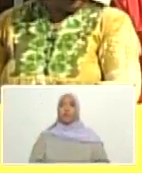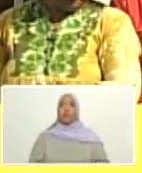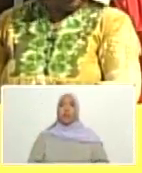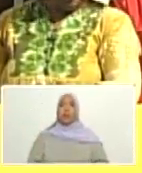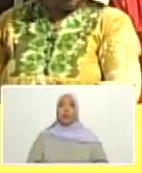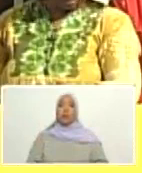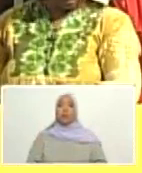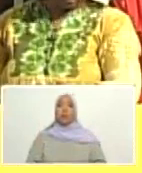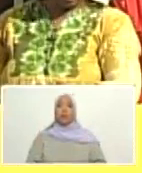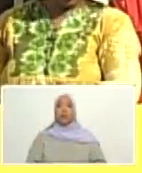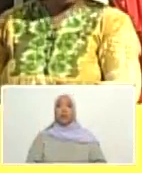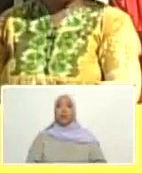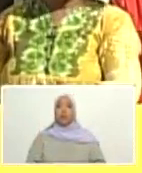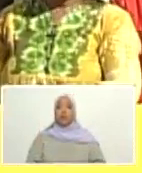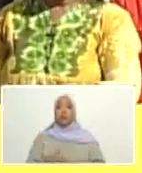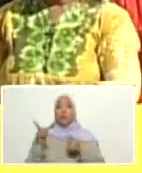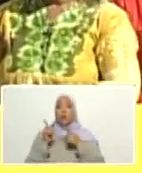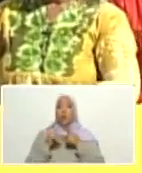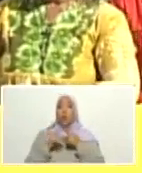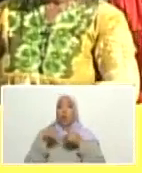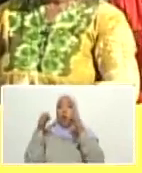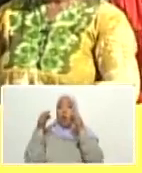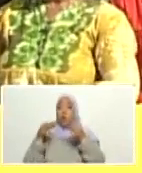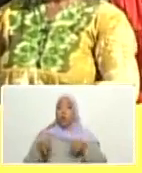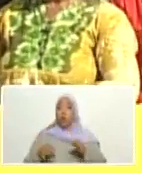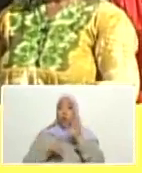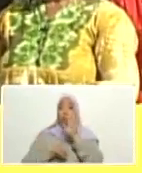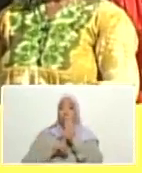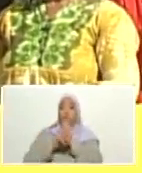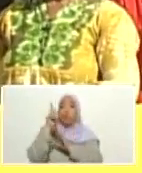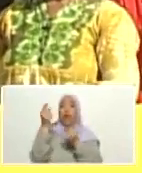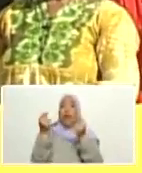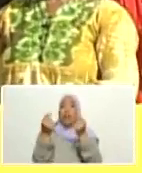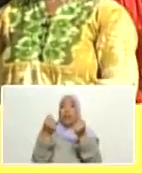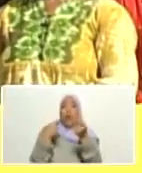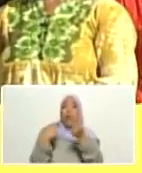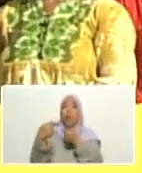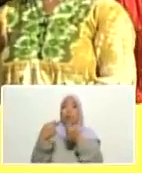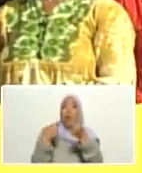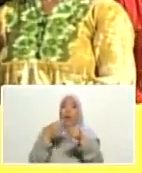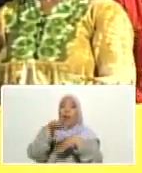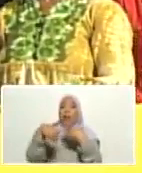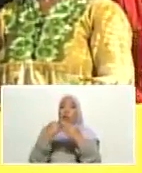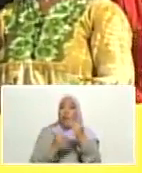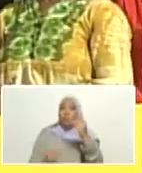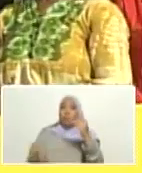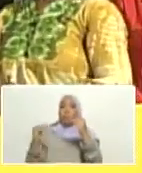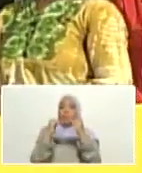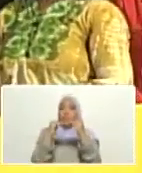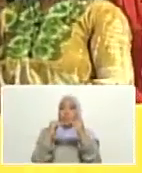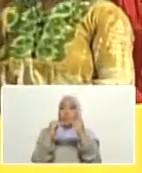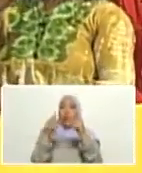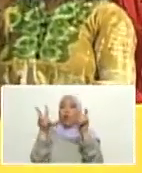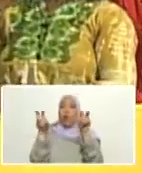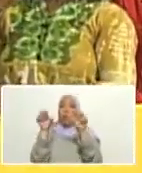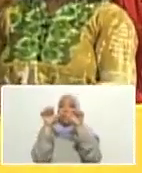La línea de la consolidación del crecimiento económico con igualdad, un nuevo modelo económico